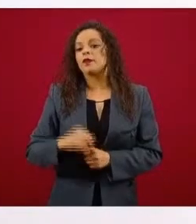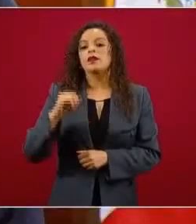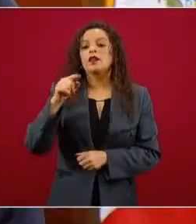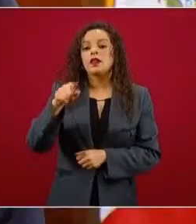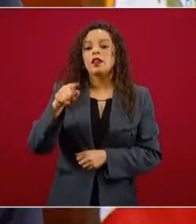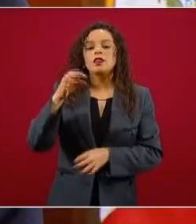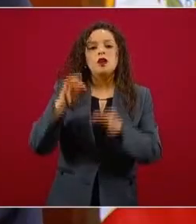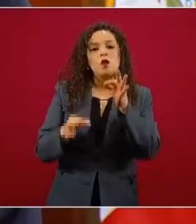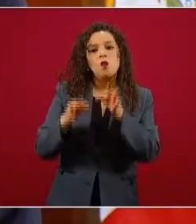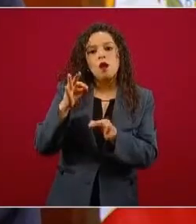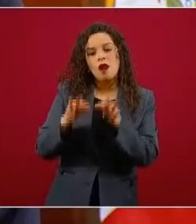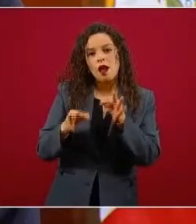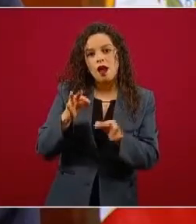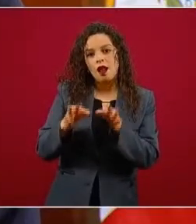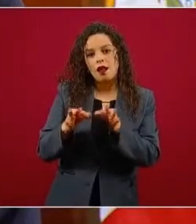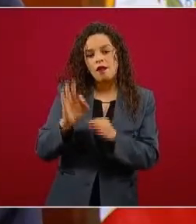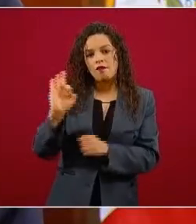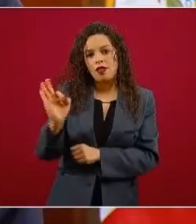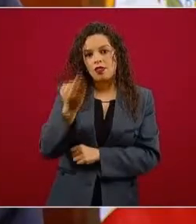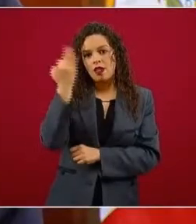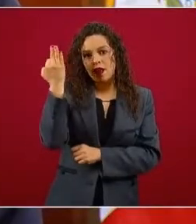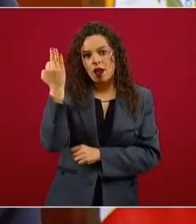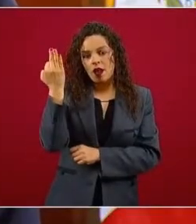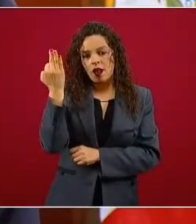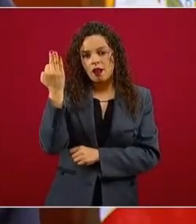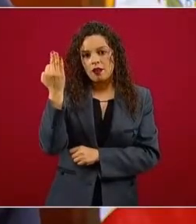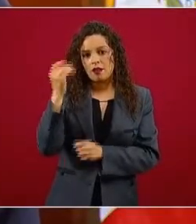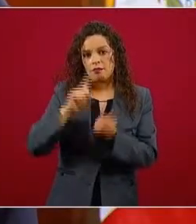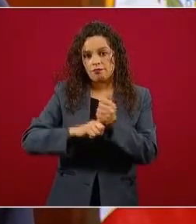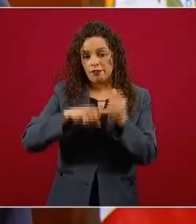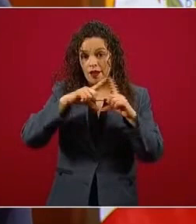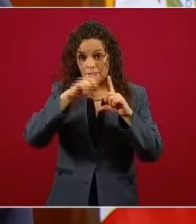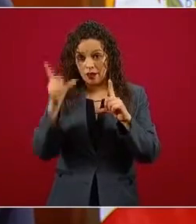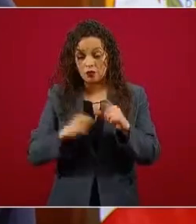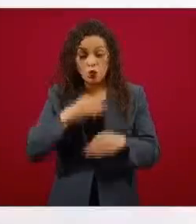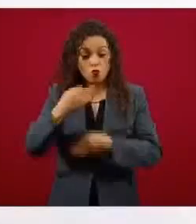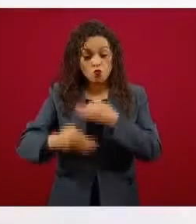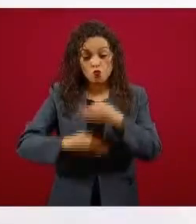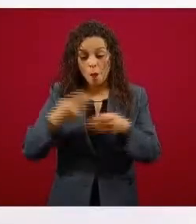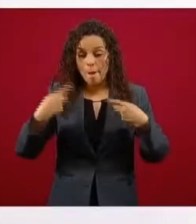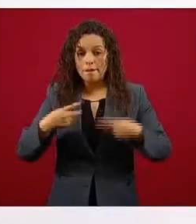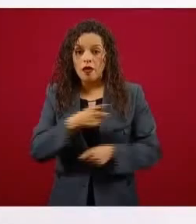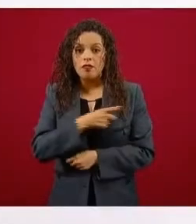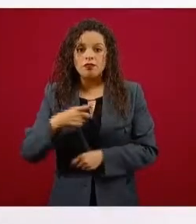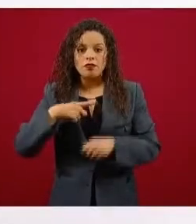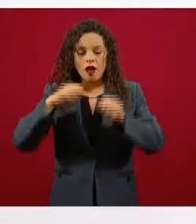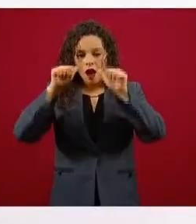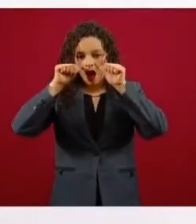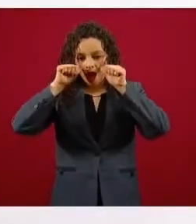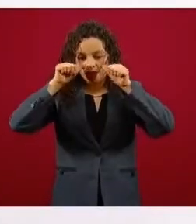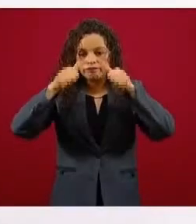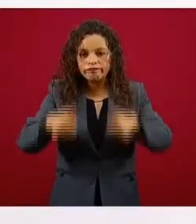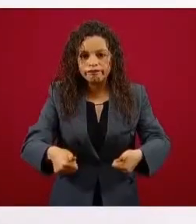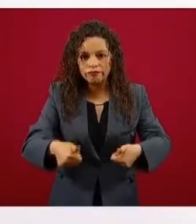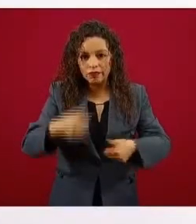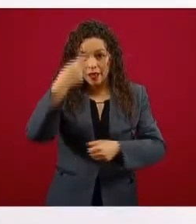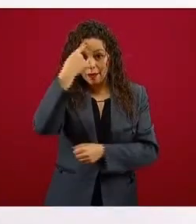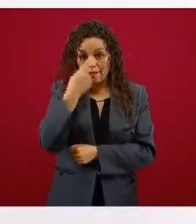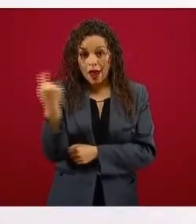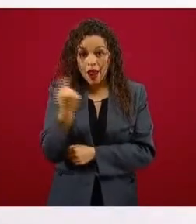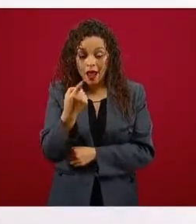Federación, vamos a estar todos atentos para que las elecciones